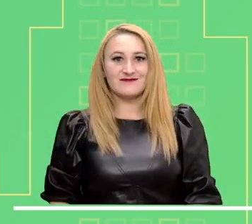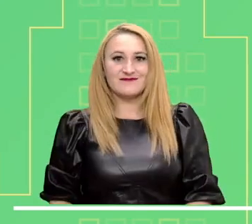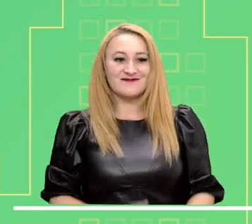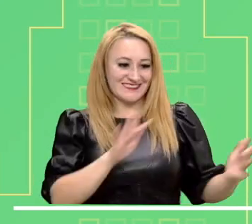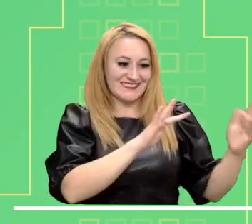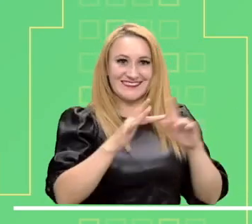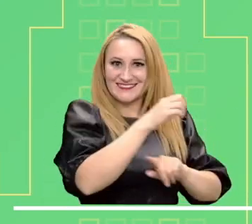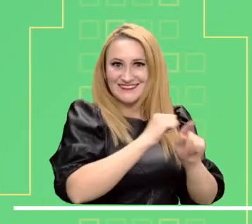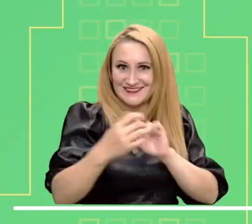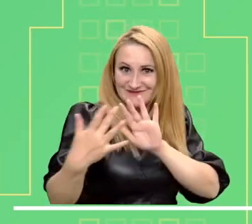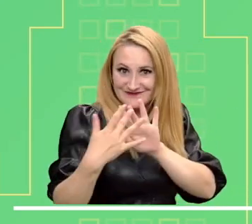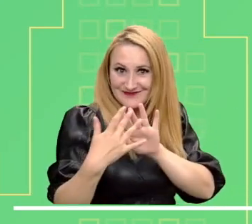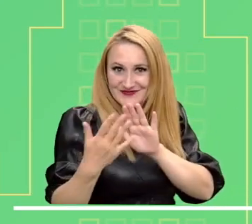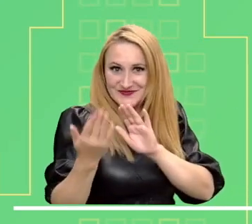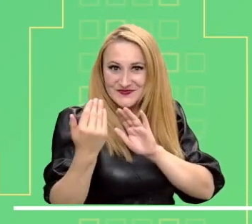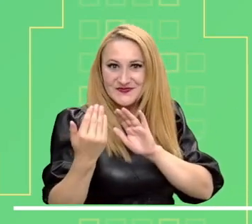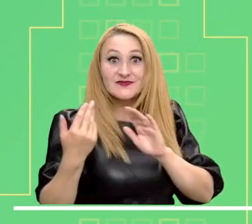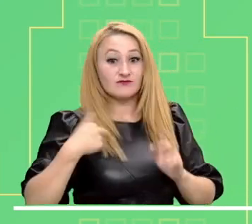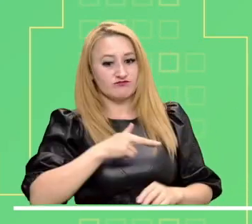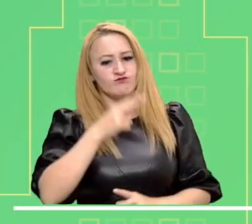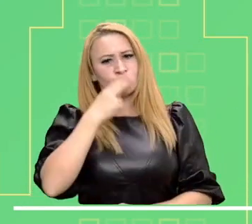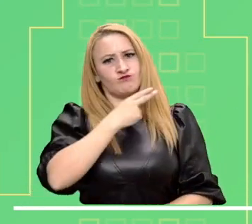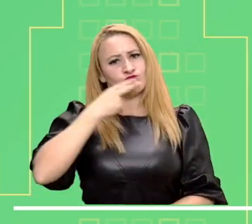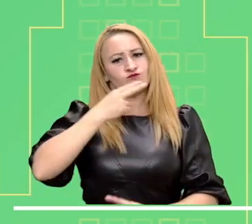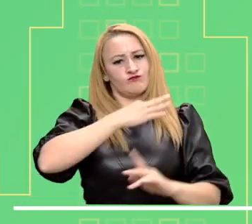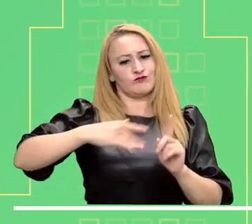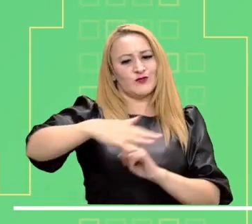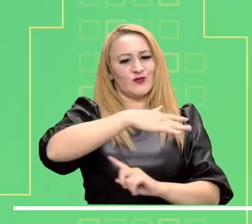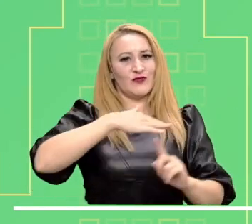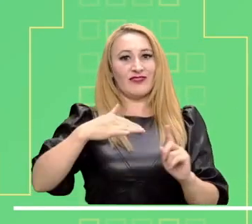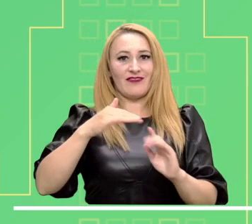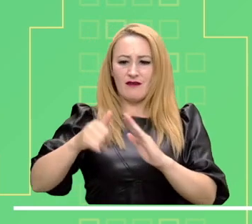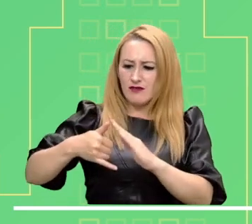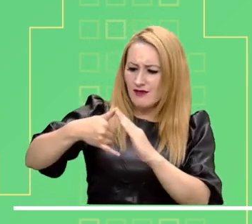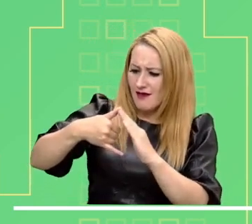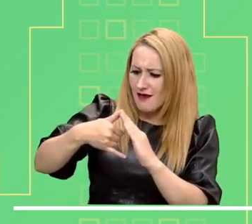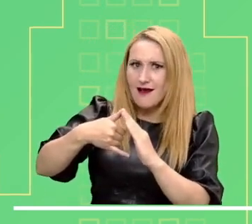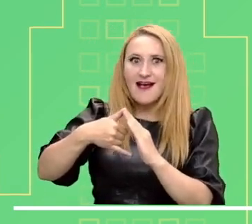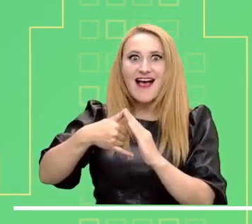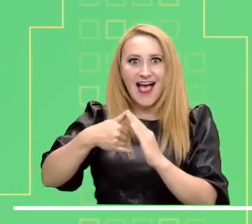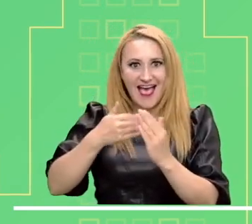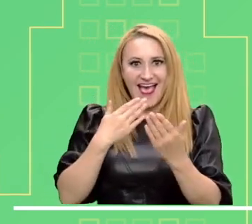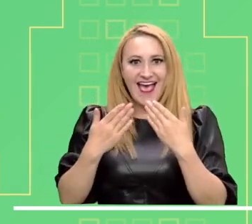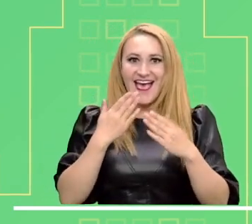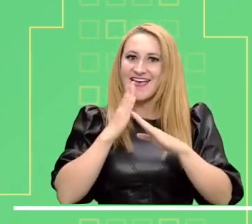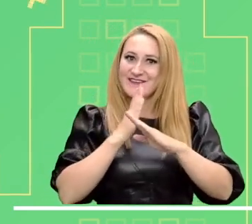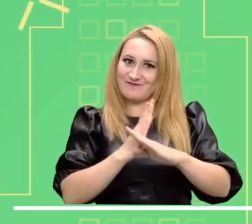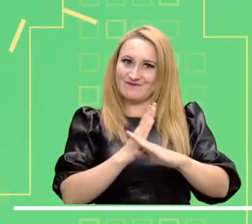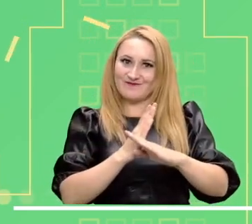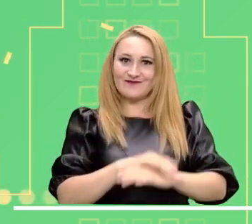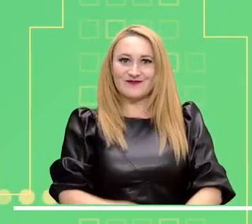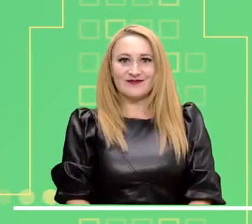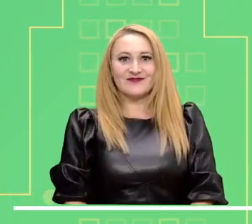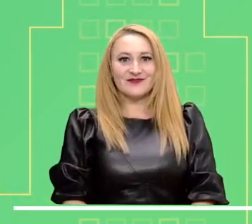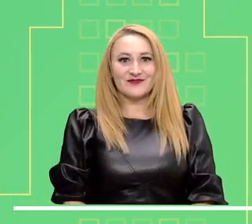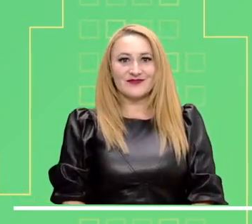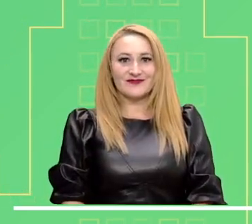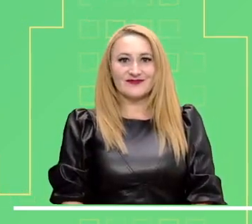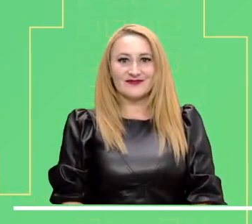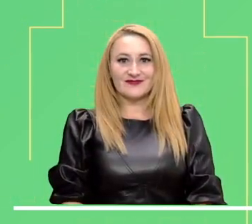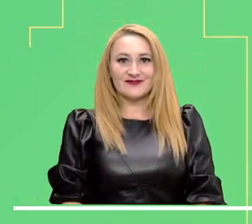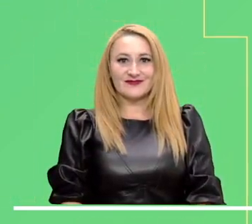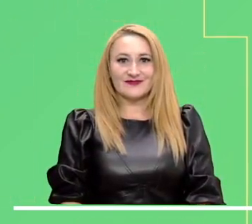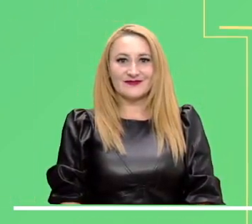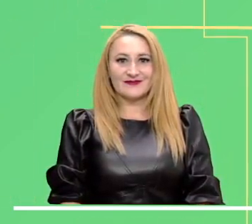Finalizamos este pronóstico con la alerta naranja por lluvias en el occidente del Mar Caribe y en el norte del Océano Pacífico. Los esperamos en